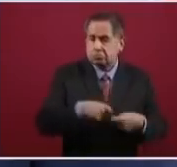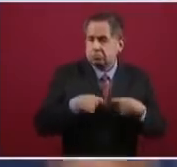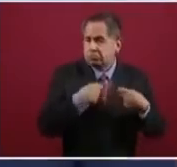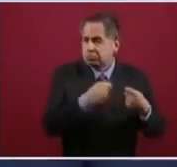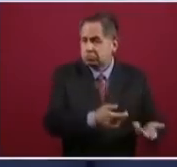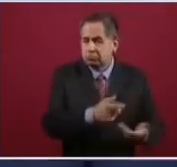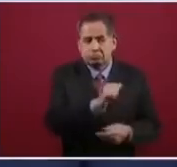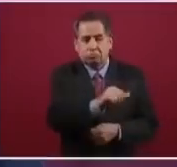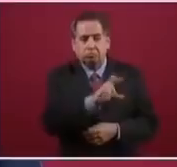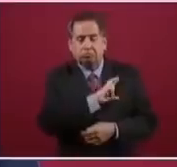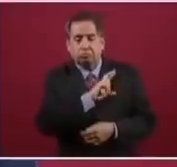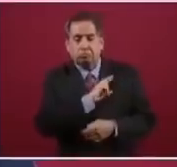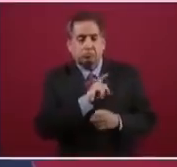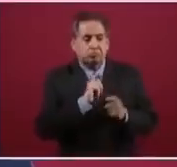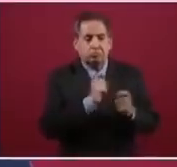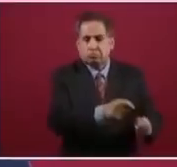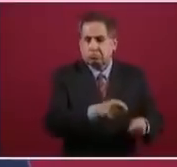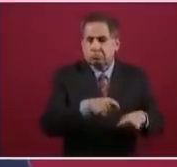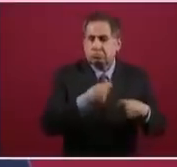a particulares